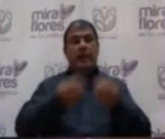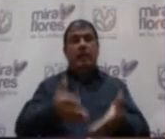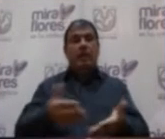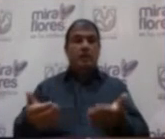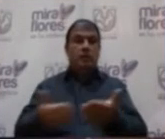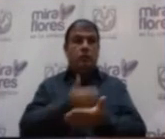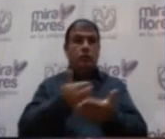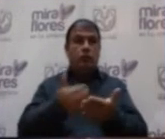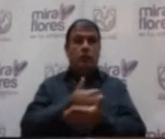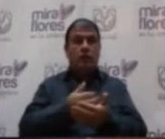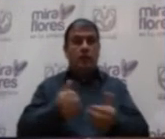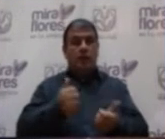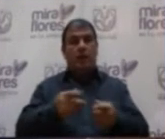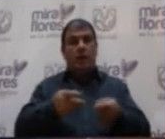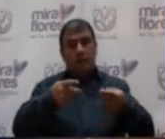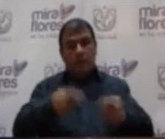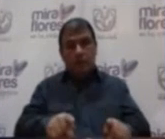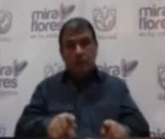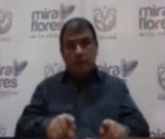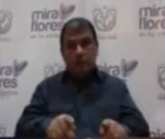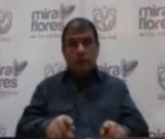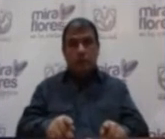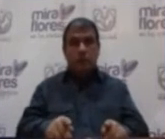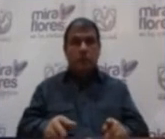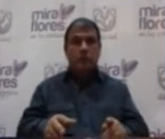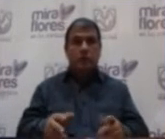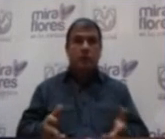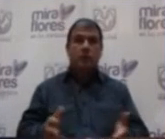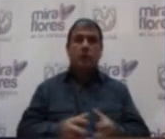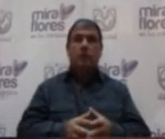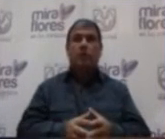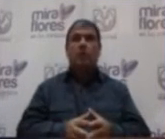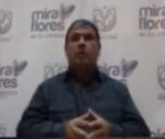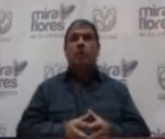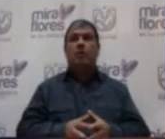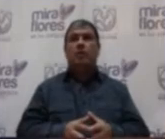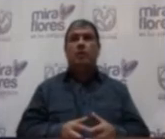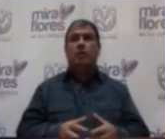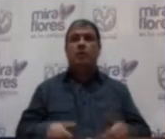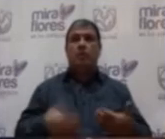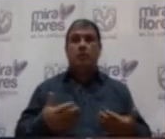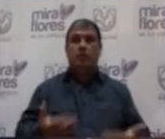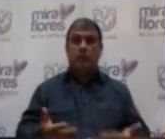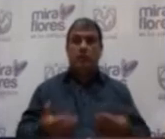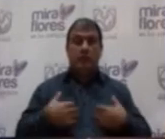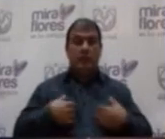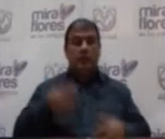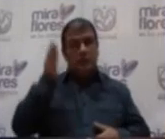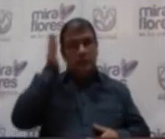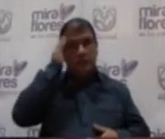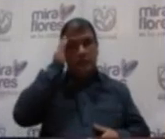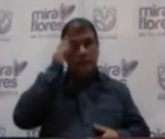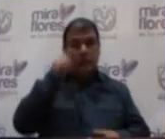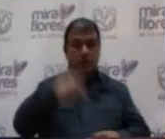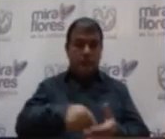estas autorizaciones, ¿no?, valga la redundancia, pues se tenga en cuenta esto. Gracias.